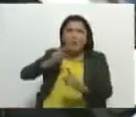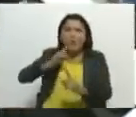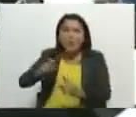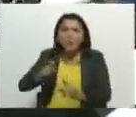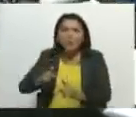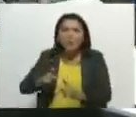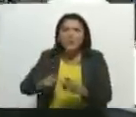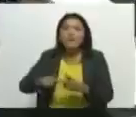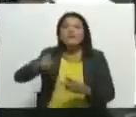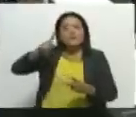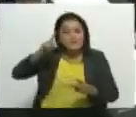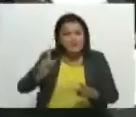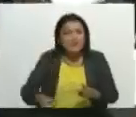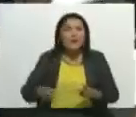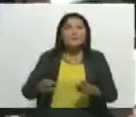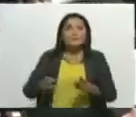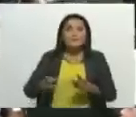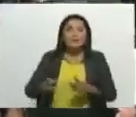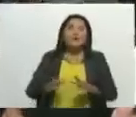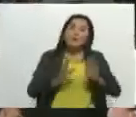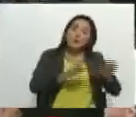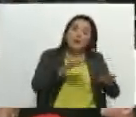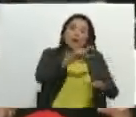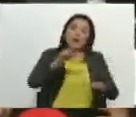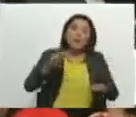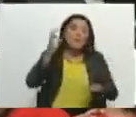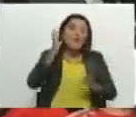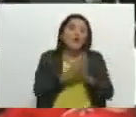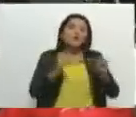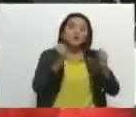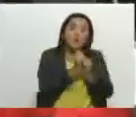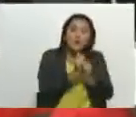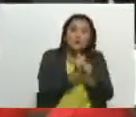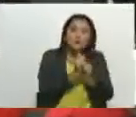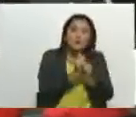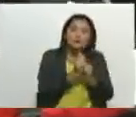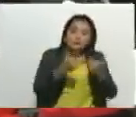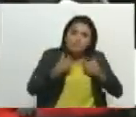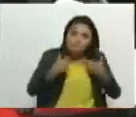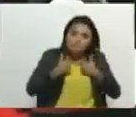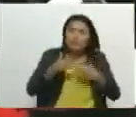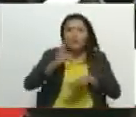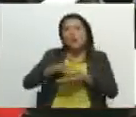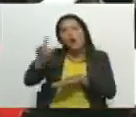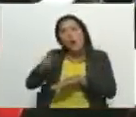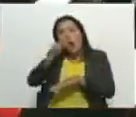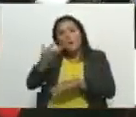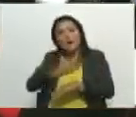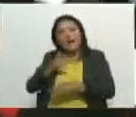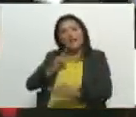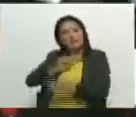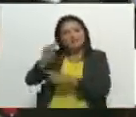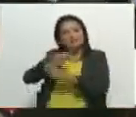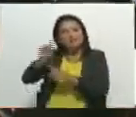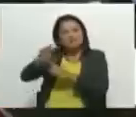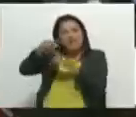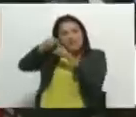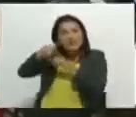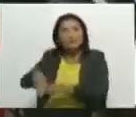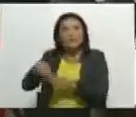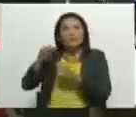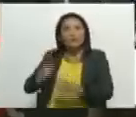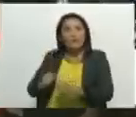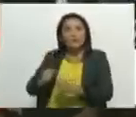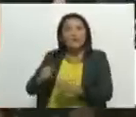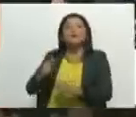mujeres anzatuiguenses que fueron víctimas, que se les laceró su dignidad en esas expresiones absolutamente aberrantes que